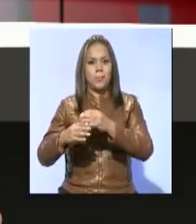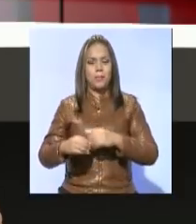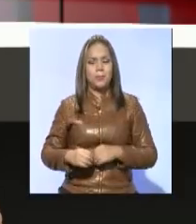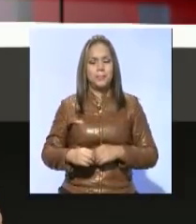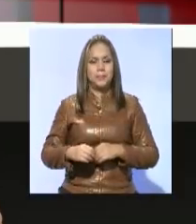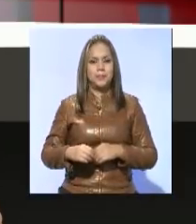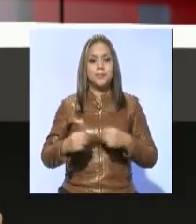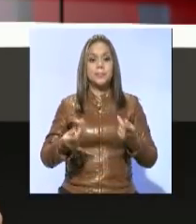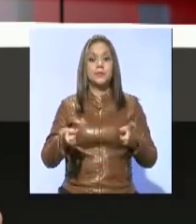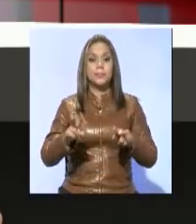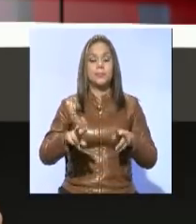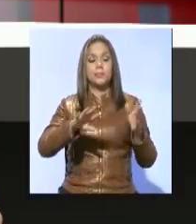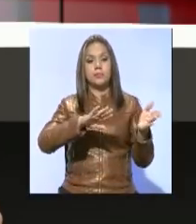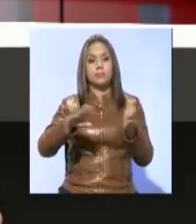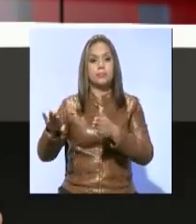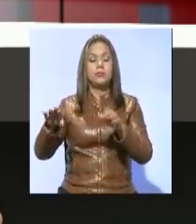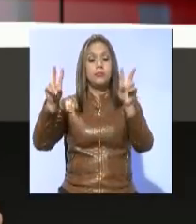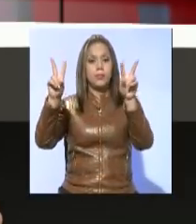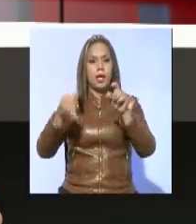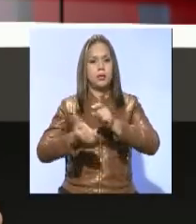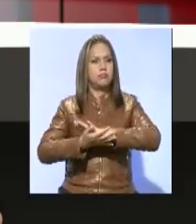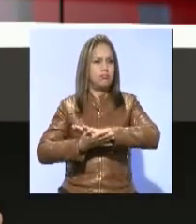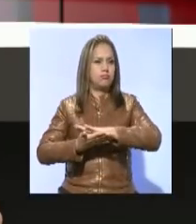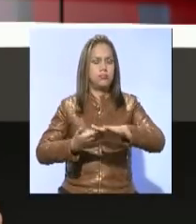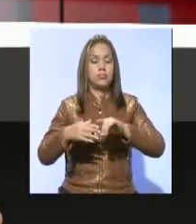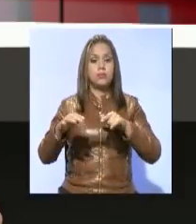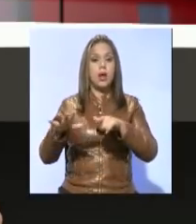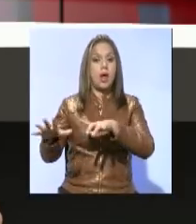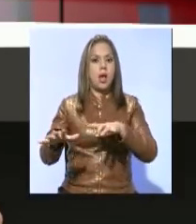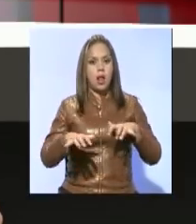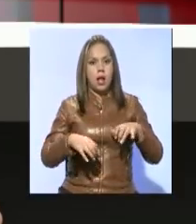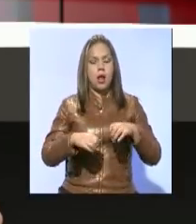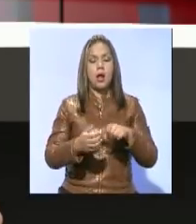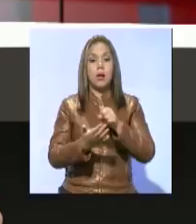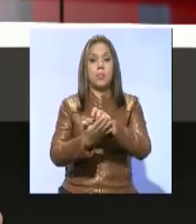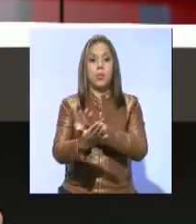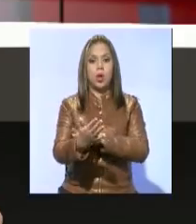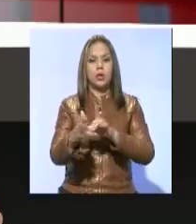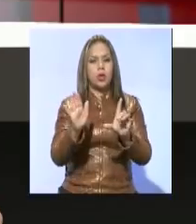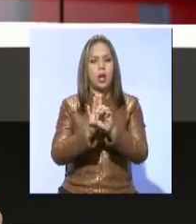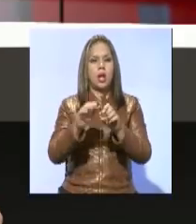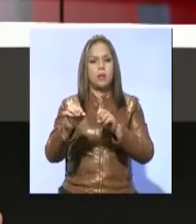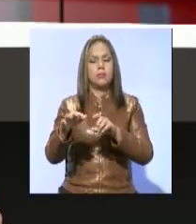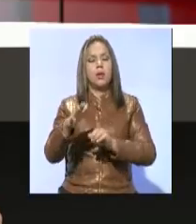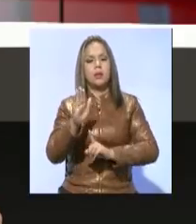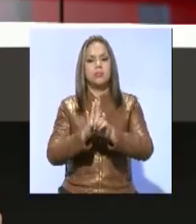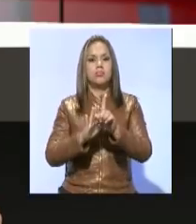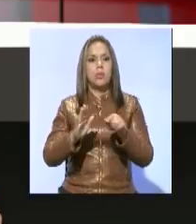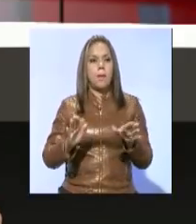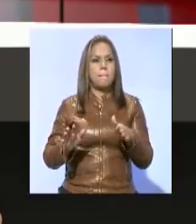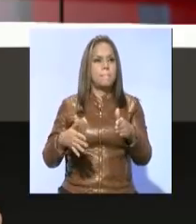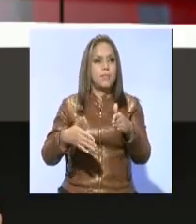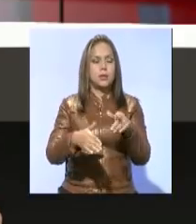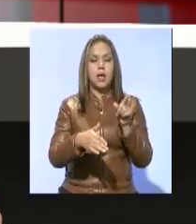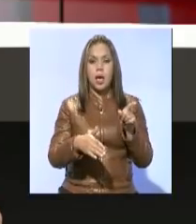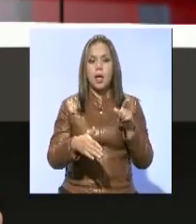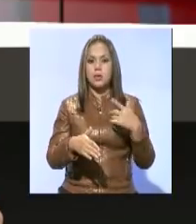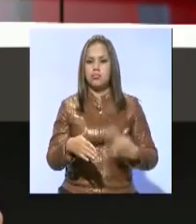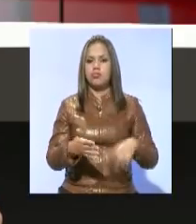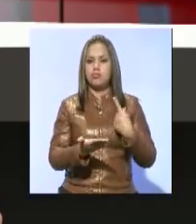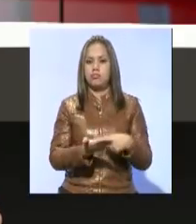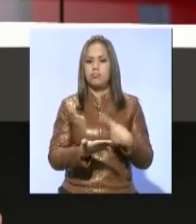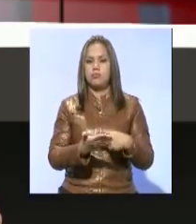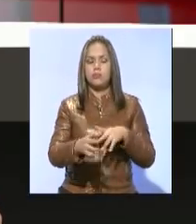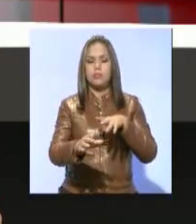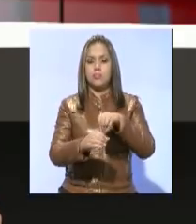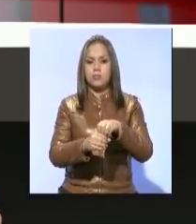De otro lado, la Ley de Sanidad Agropecuaria y los proyectos de Ley de Desarrollo Agropecuario y del Desarrollo Pesquero son temas que concitaron el debate al interior de